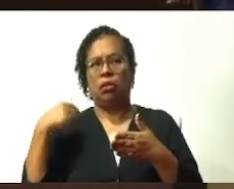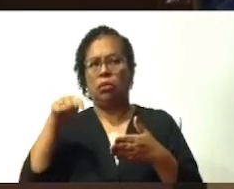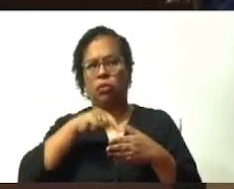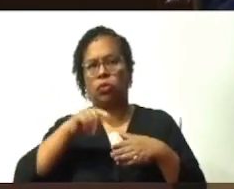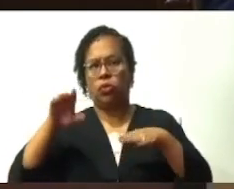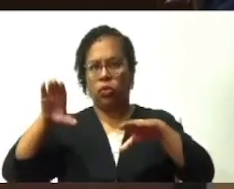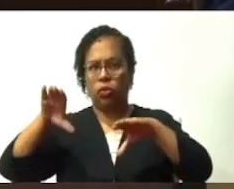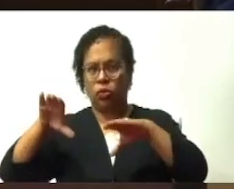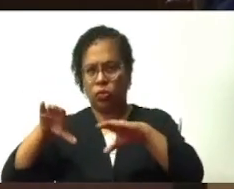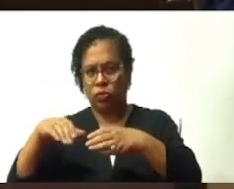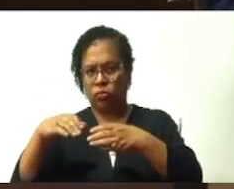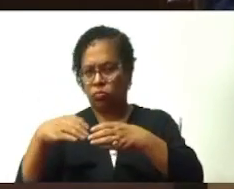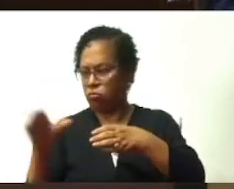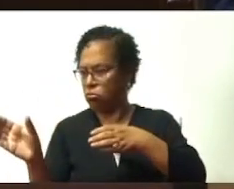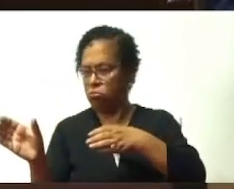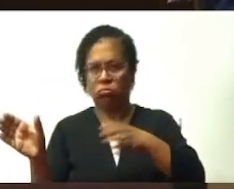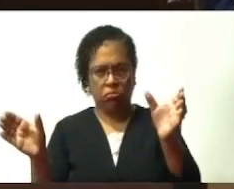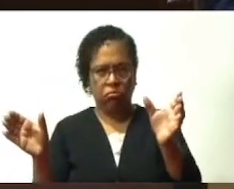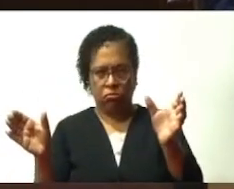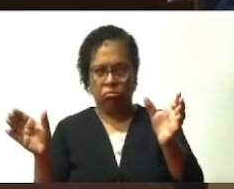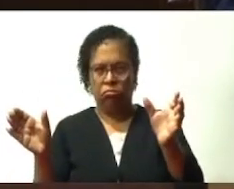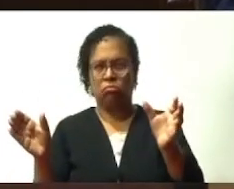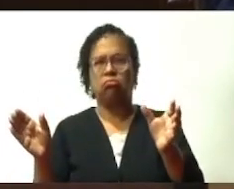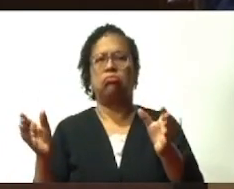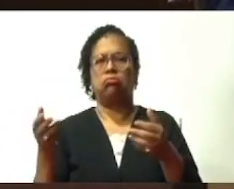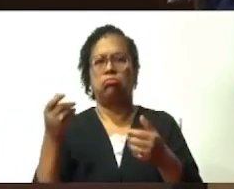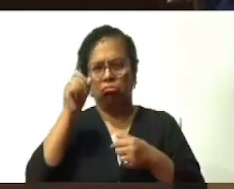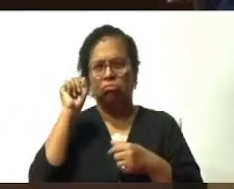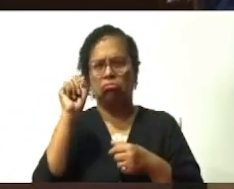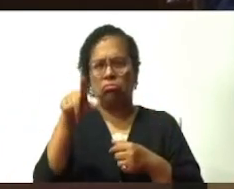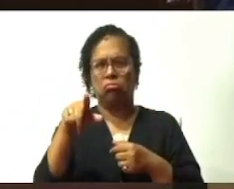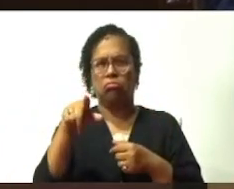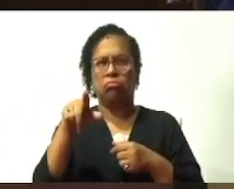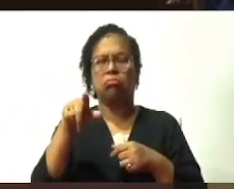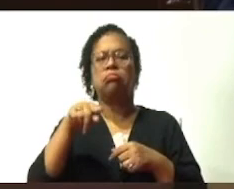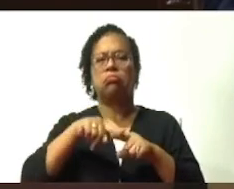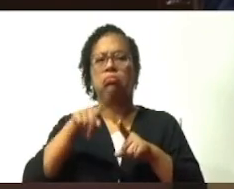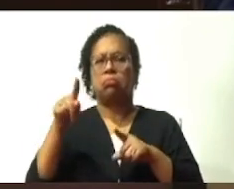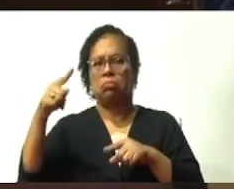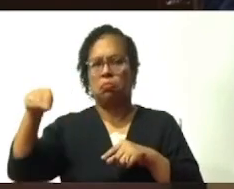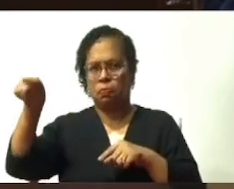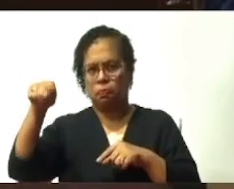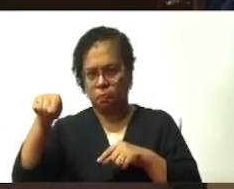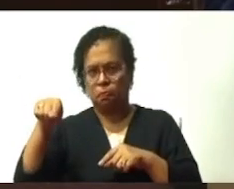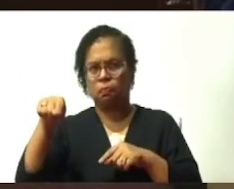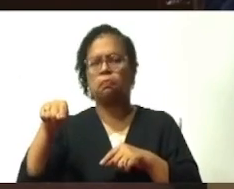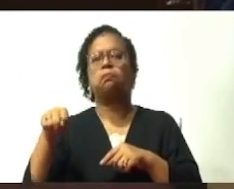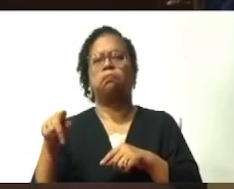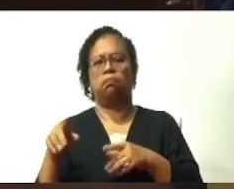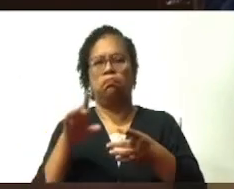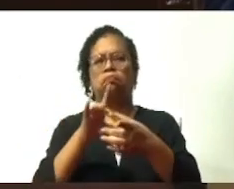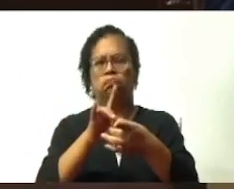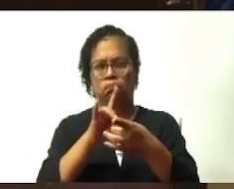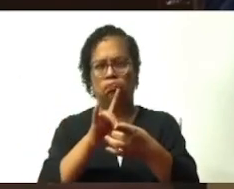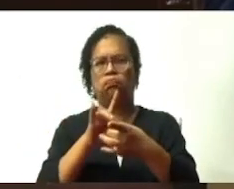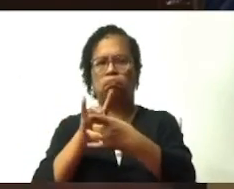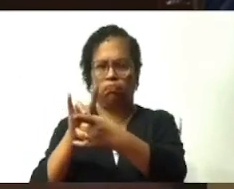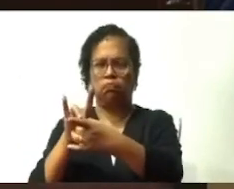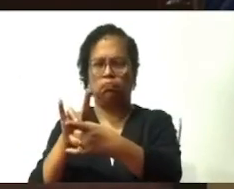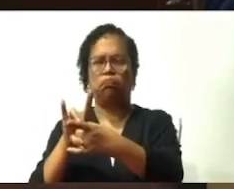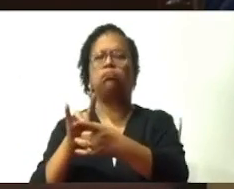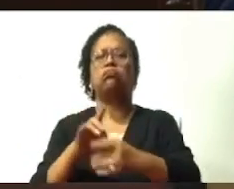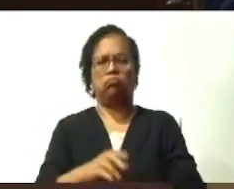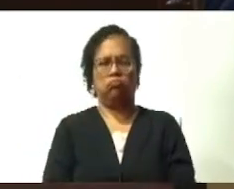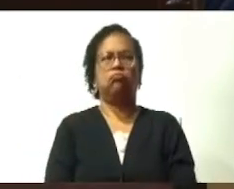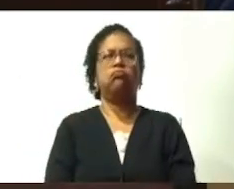podían conformar el bloque. Entonces ellos muy inteligentemente dirimen sus diferencias,